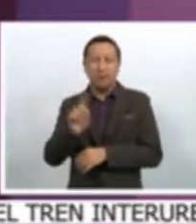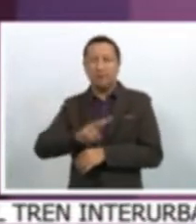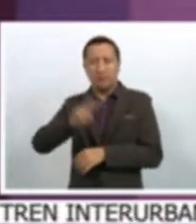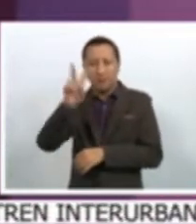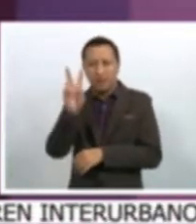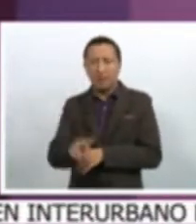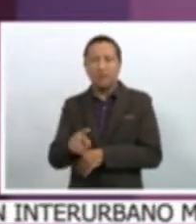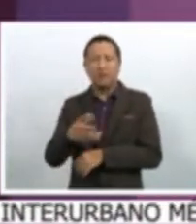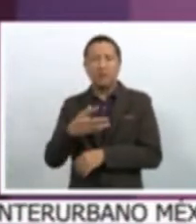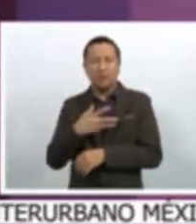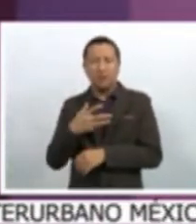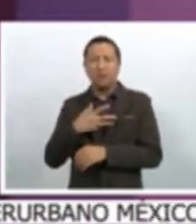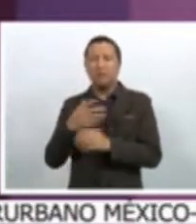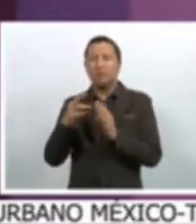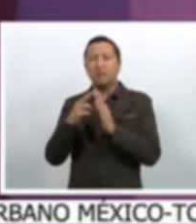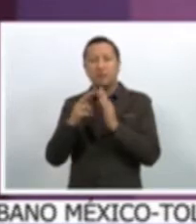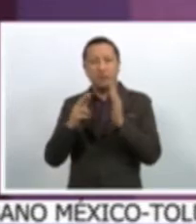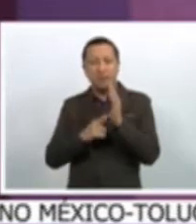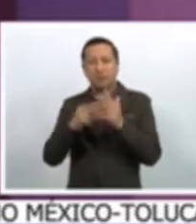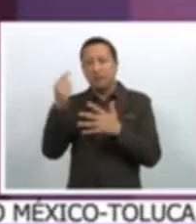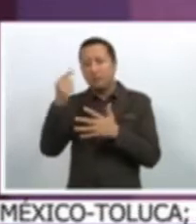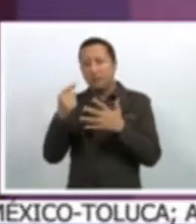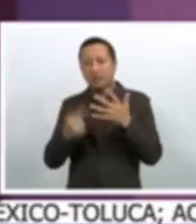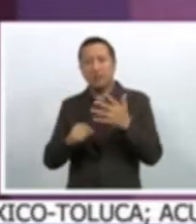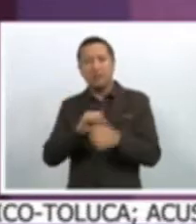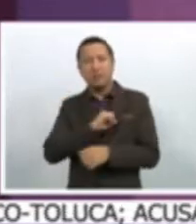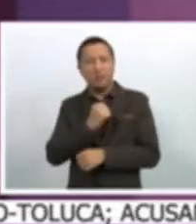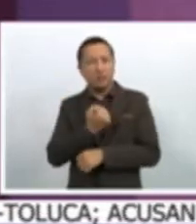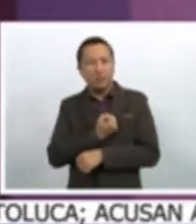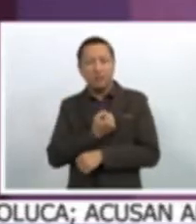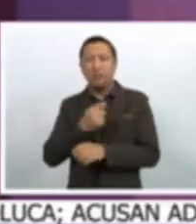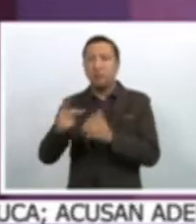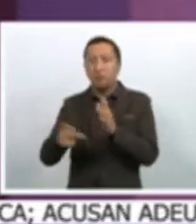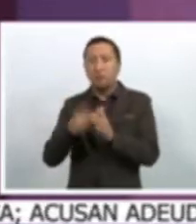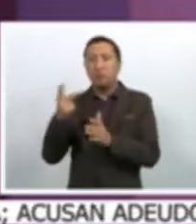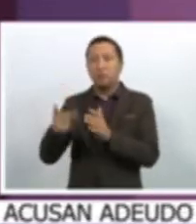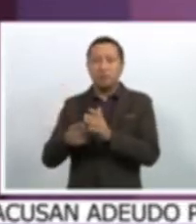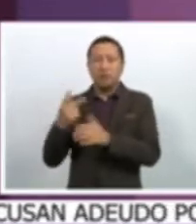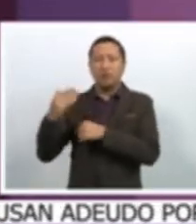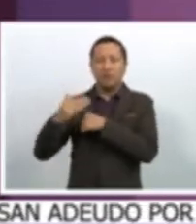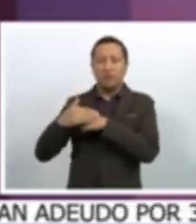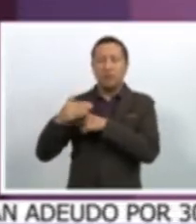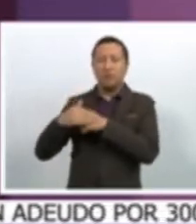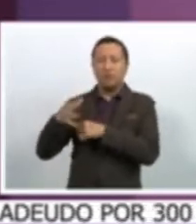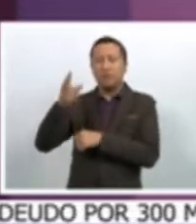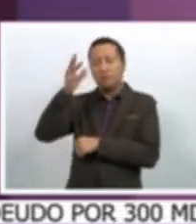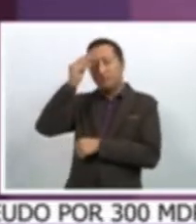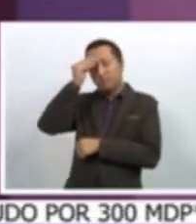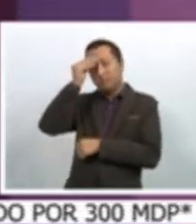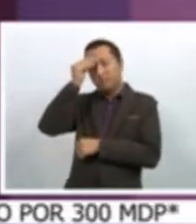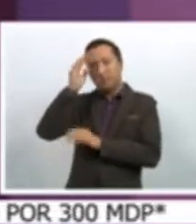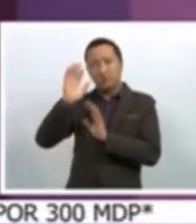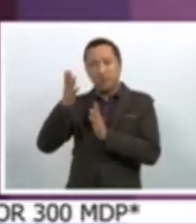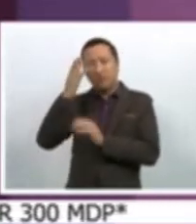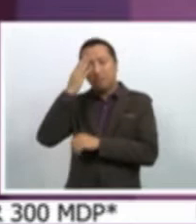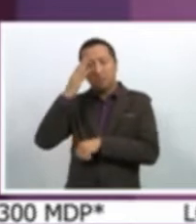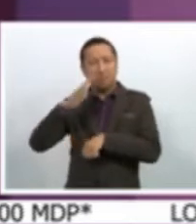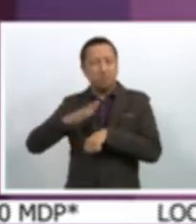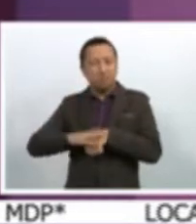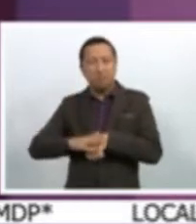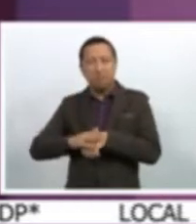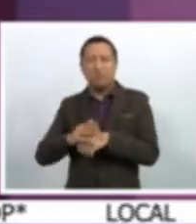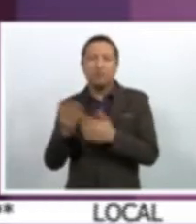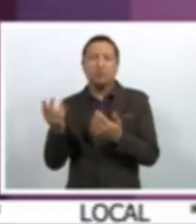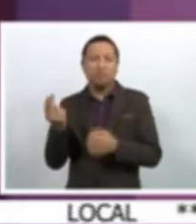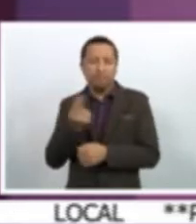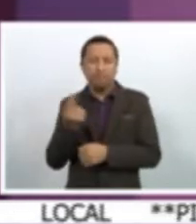Creo que ya nos las han puesto todo el tiempo, a todas horas. Ya las tenemos aquí. Hay que aprovecharlas, hay que utilizarlas. Lo